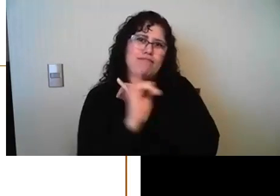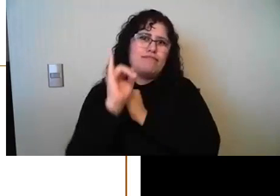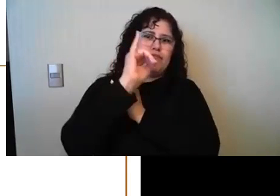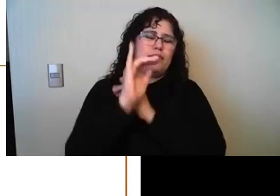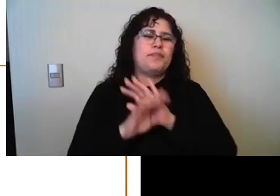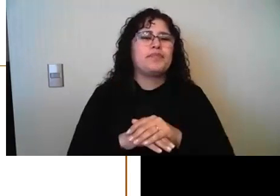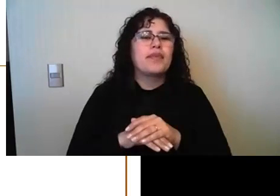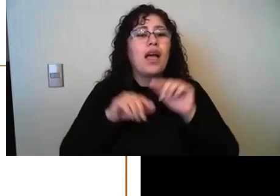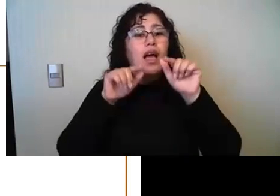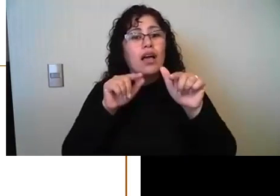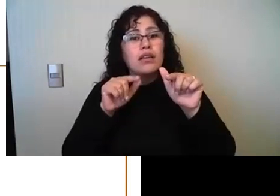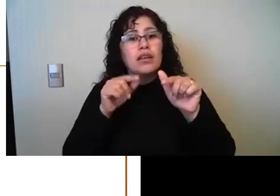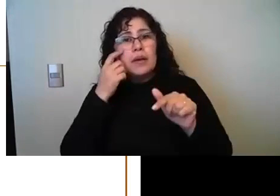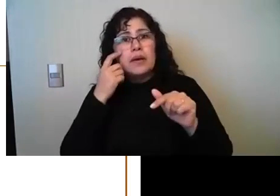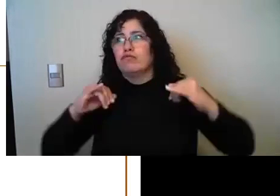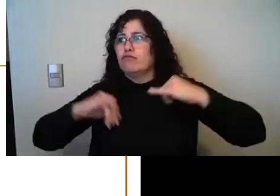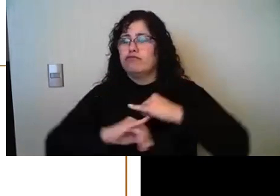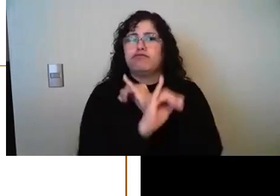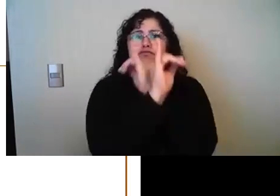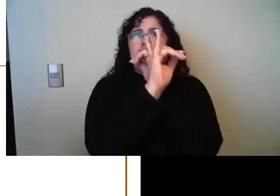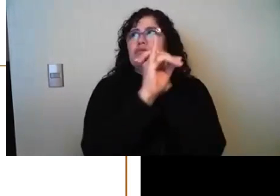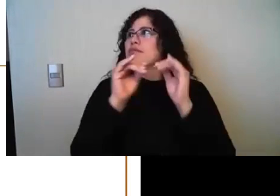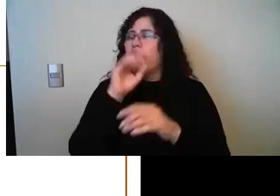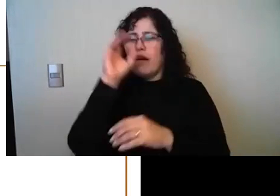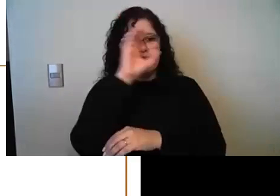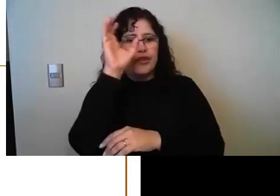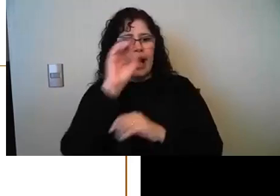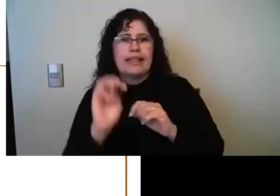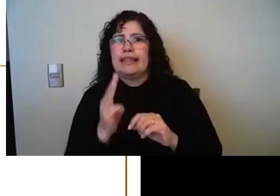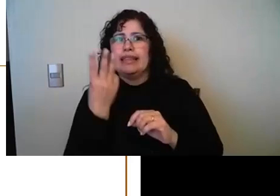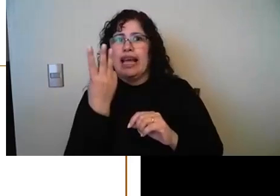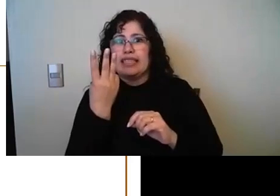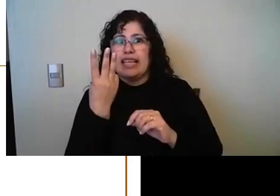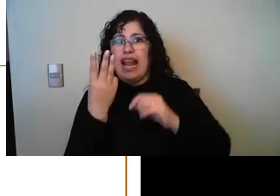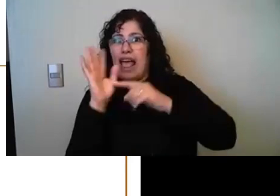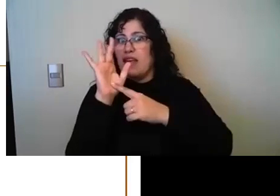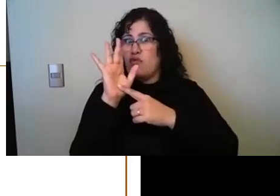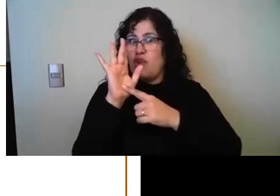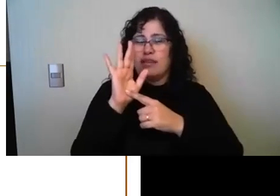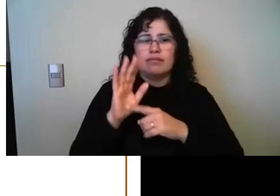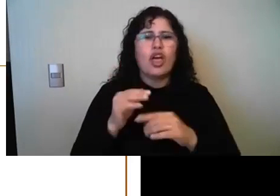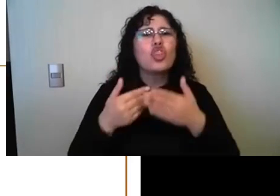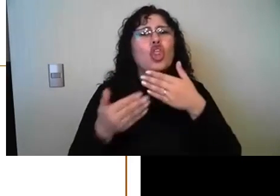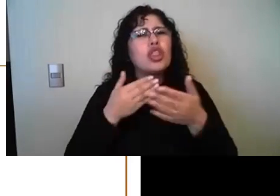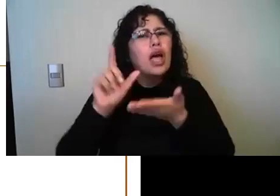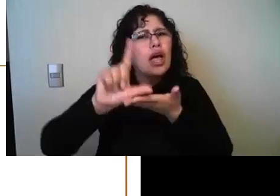Asciende en forma cruzada en busca de su tercera neurona, que ya sabemos que está en el tálamo.